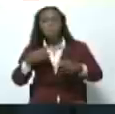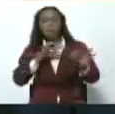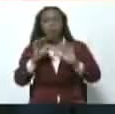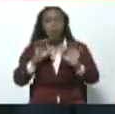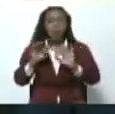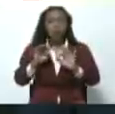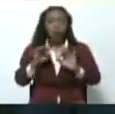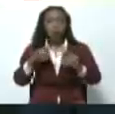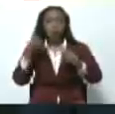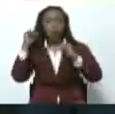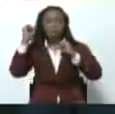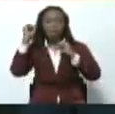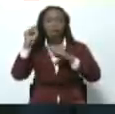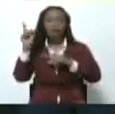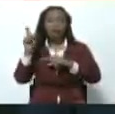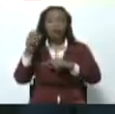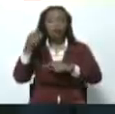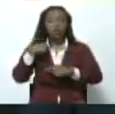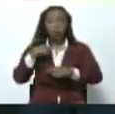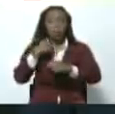que esa historia haya llegado a su fin,